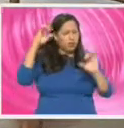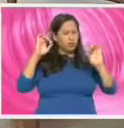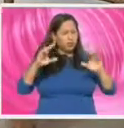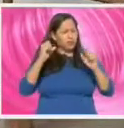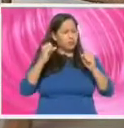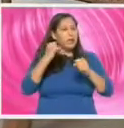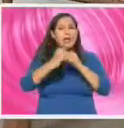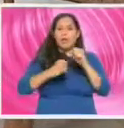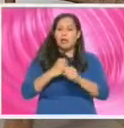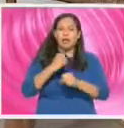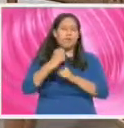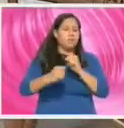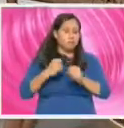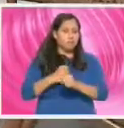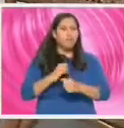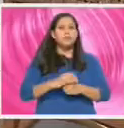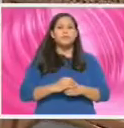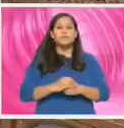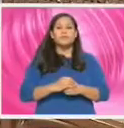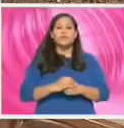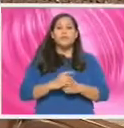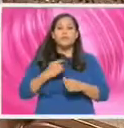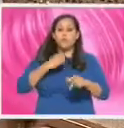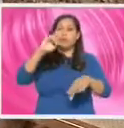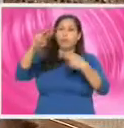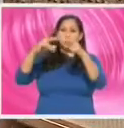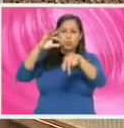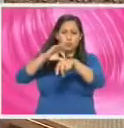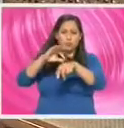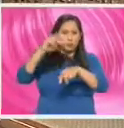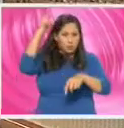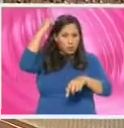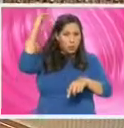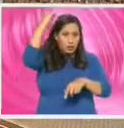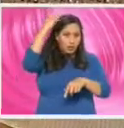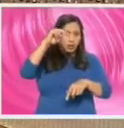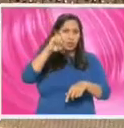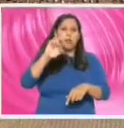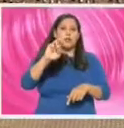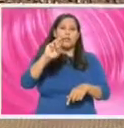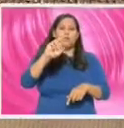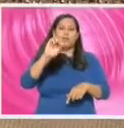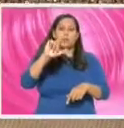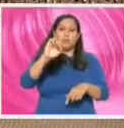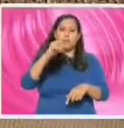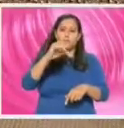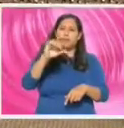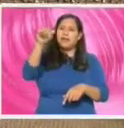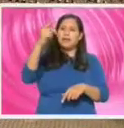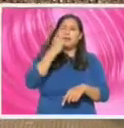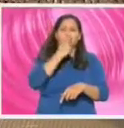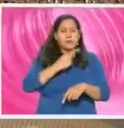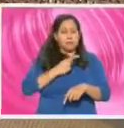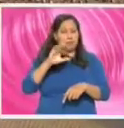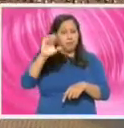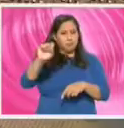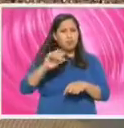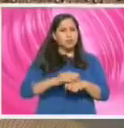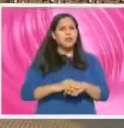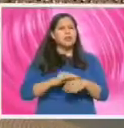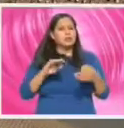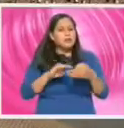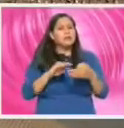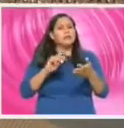y como tú lo comentas, yo acudí con un especialista, con un neurólogo, pero algo que me comentó y que me llama muchísimo la atención, ¿por qué se da con